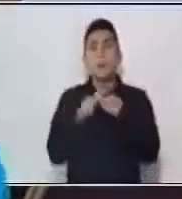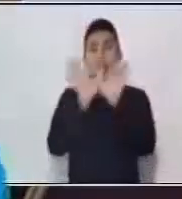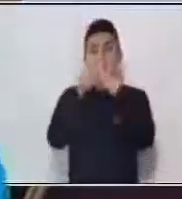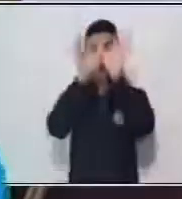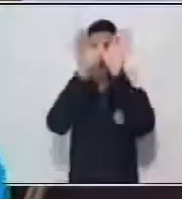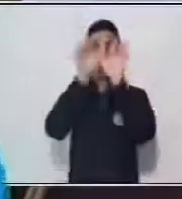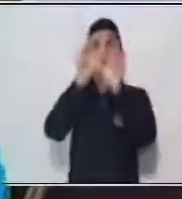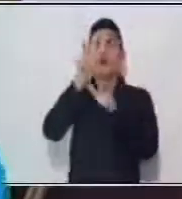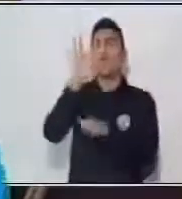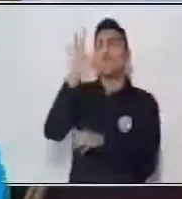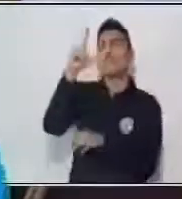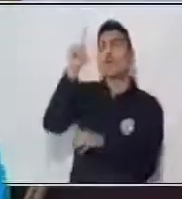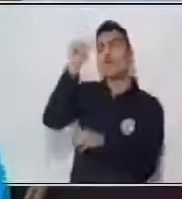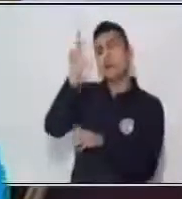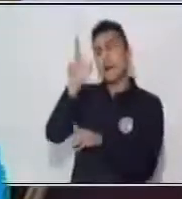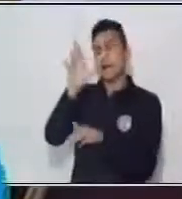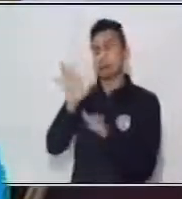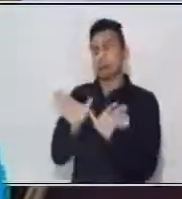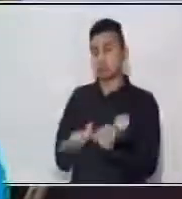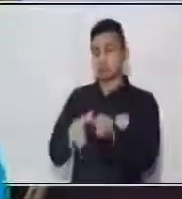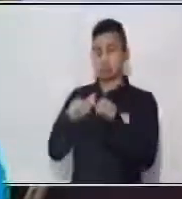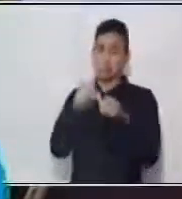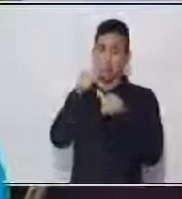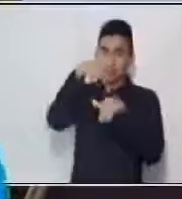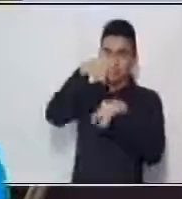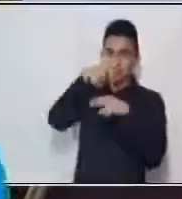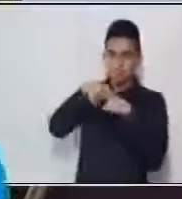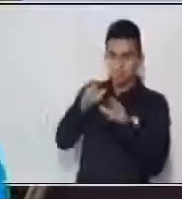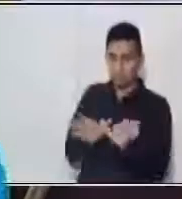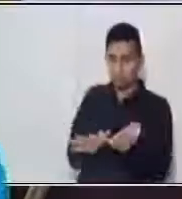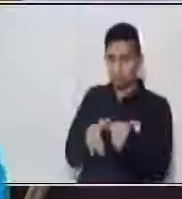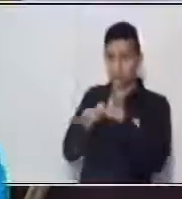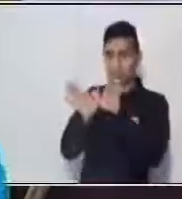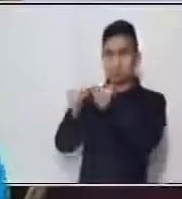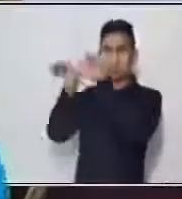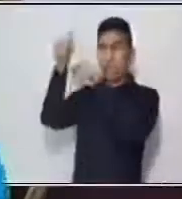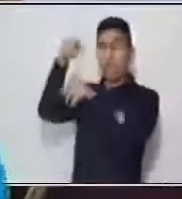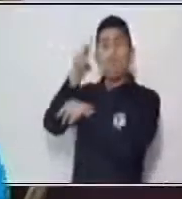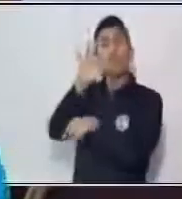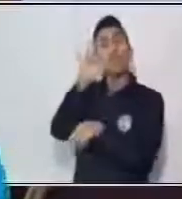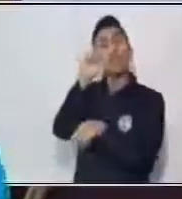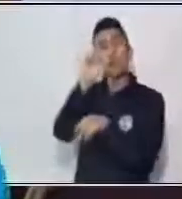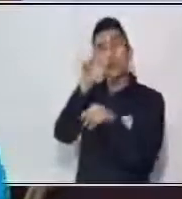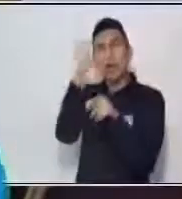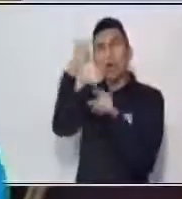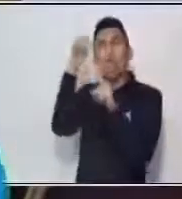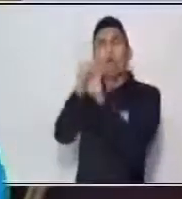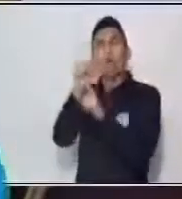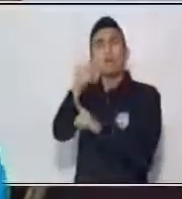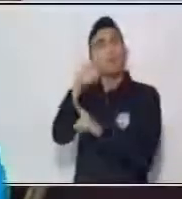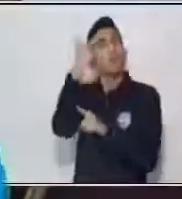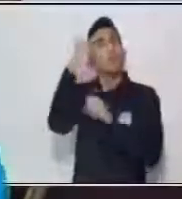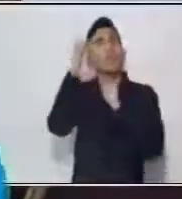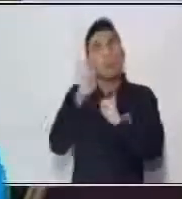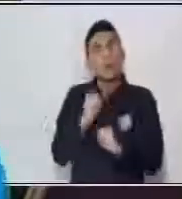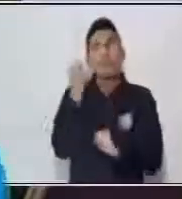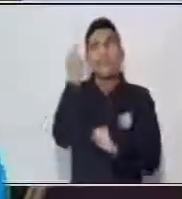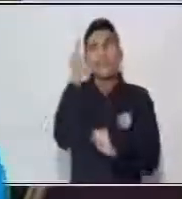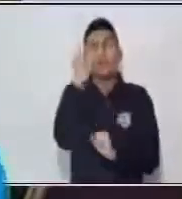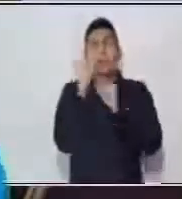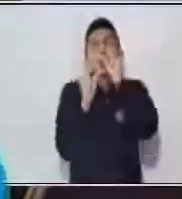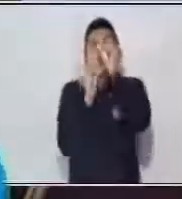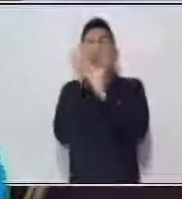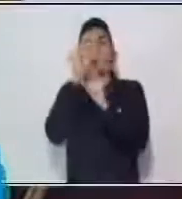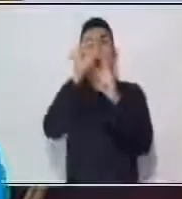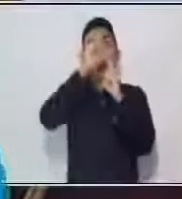bien, volar también es una acción y de esta manera te podrás dar cuenta que vas complementando poco a